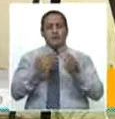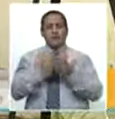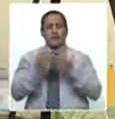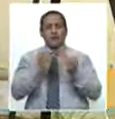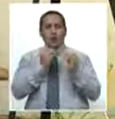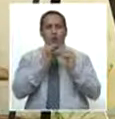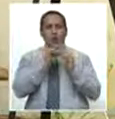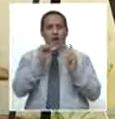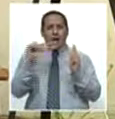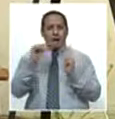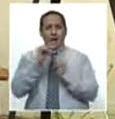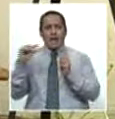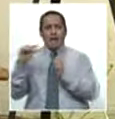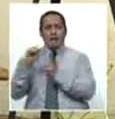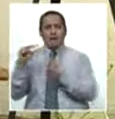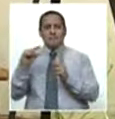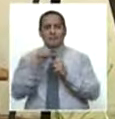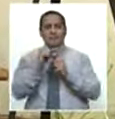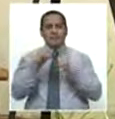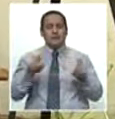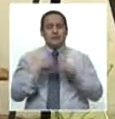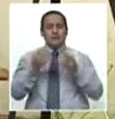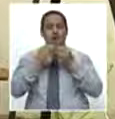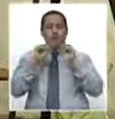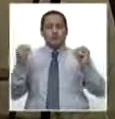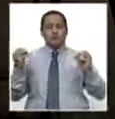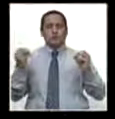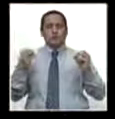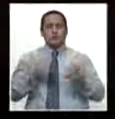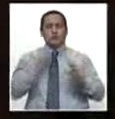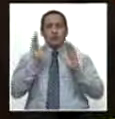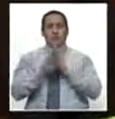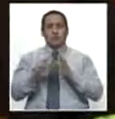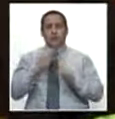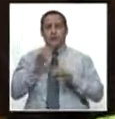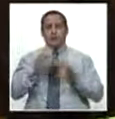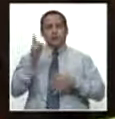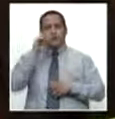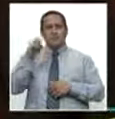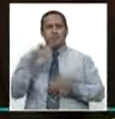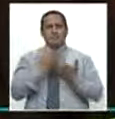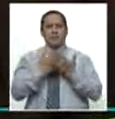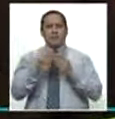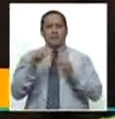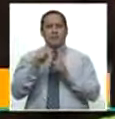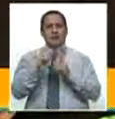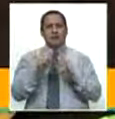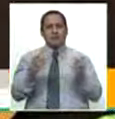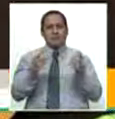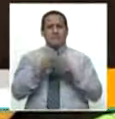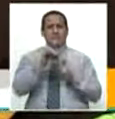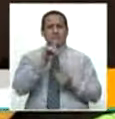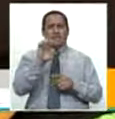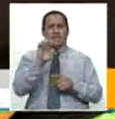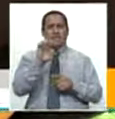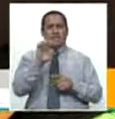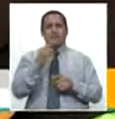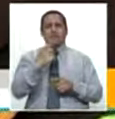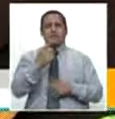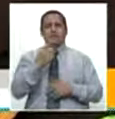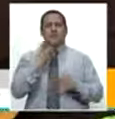con la estructuración de lo que son las palabras de las oraciones. Por ejemplo, él no sabía conectar el conector, el D,